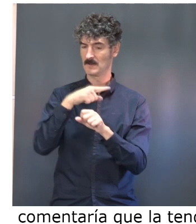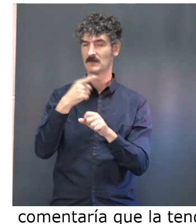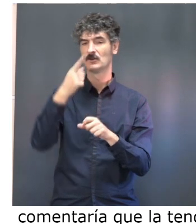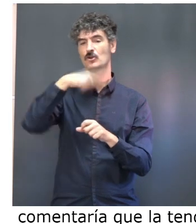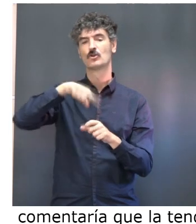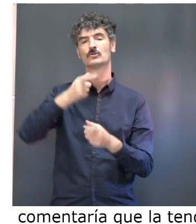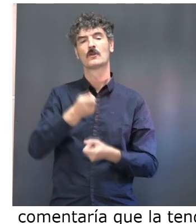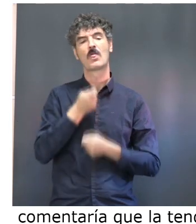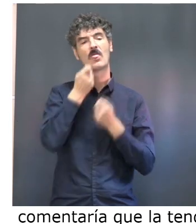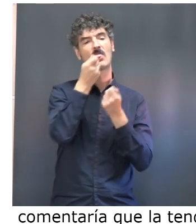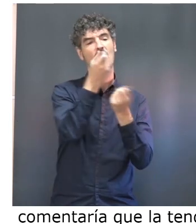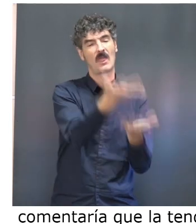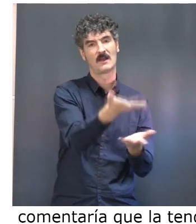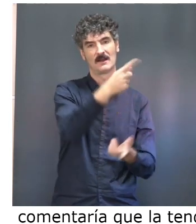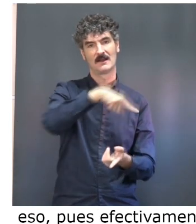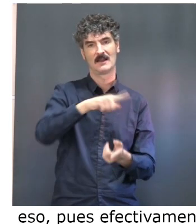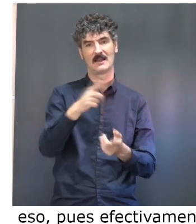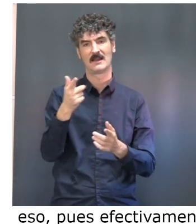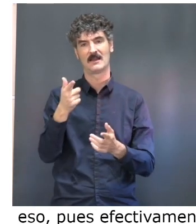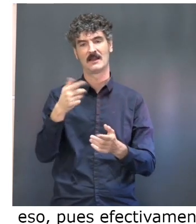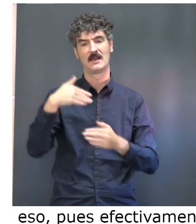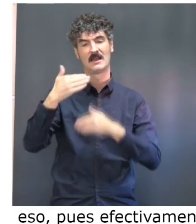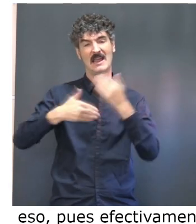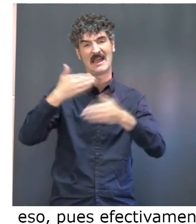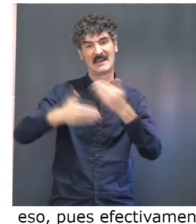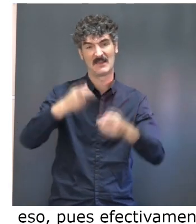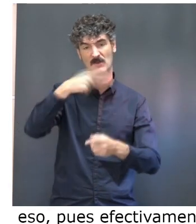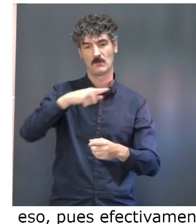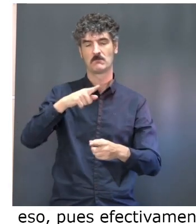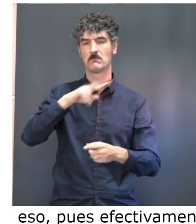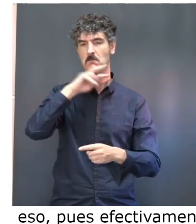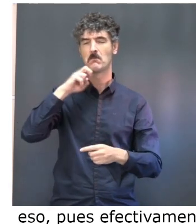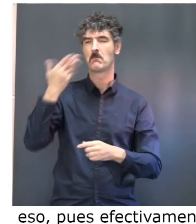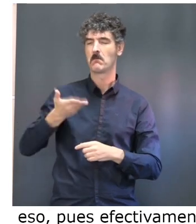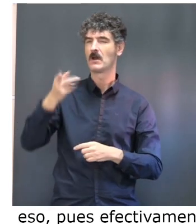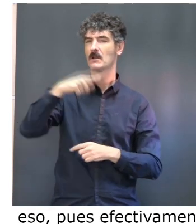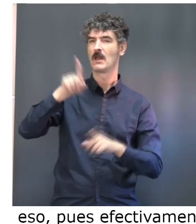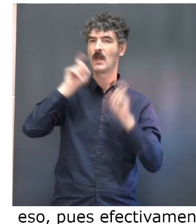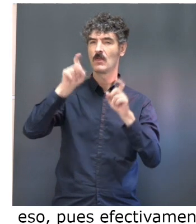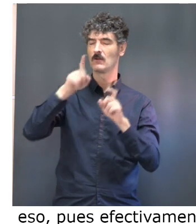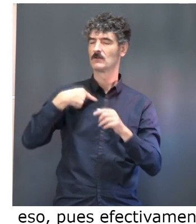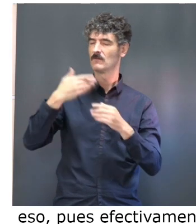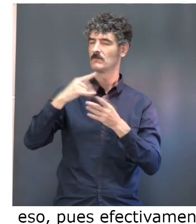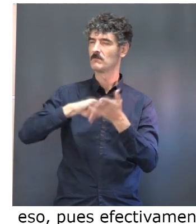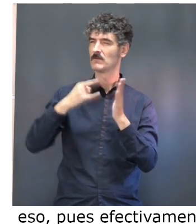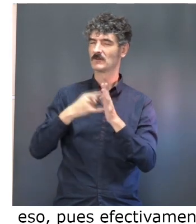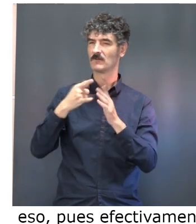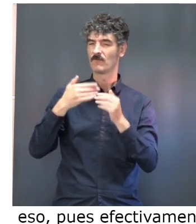podamos pasar a las generaciones que valoren la educación o que se han planteado ser educadores,